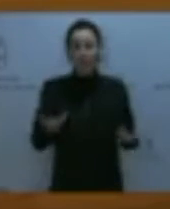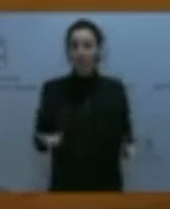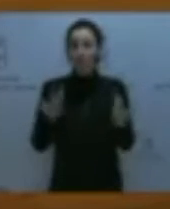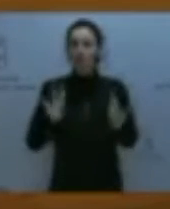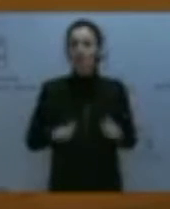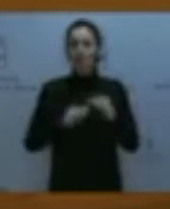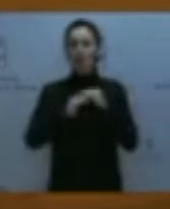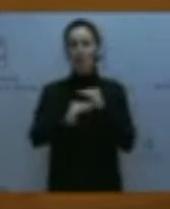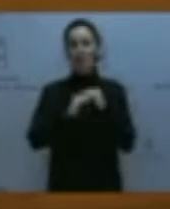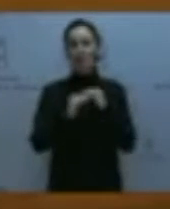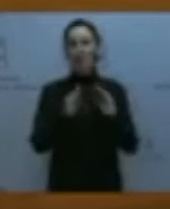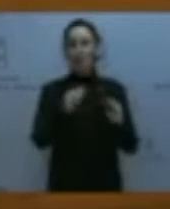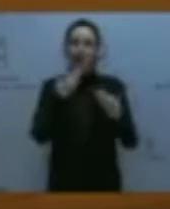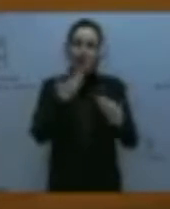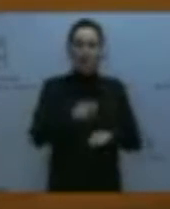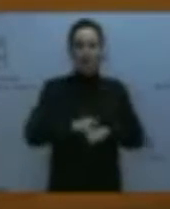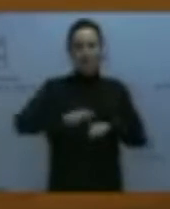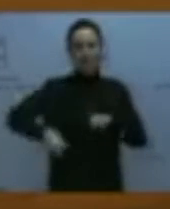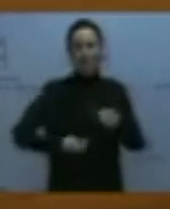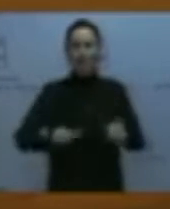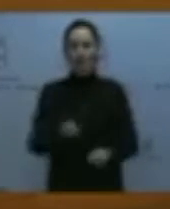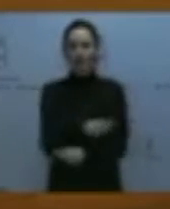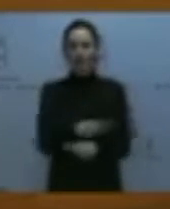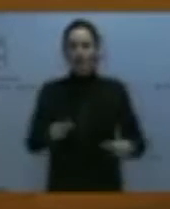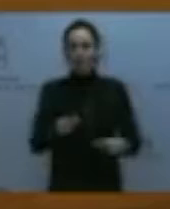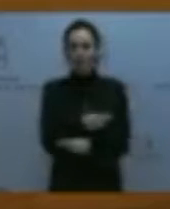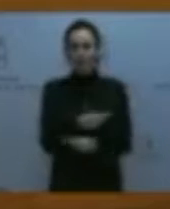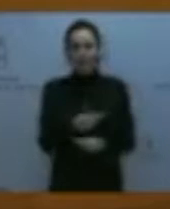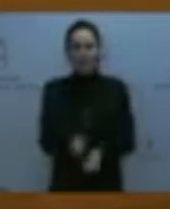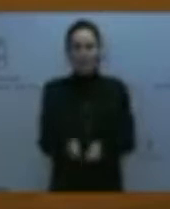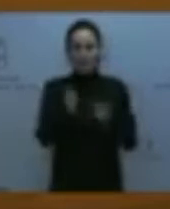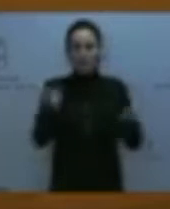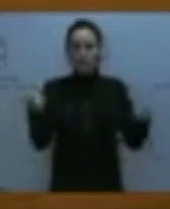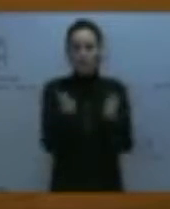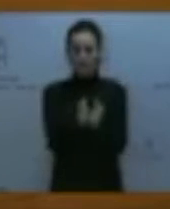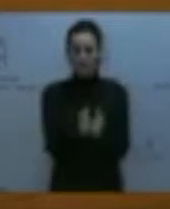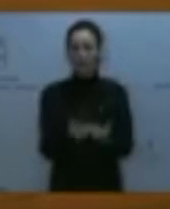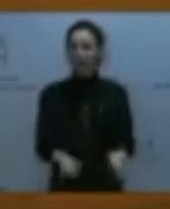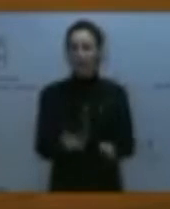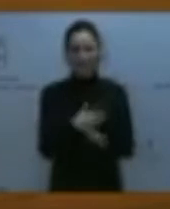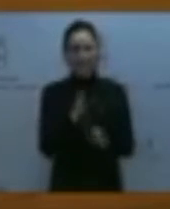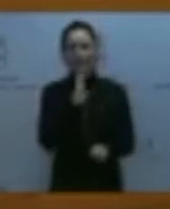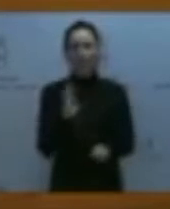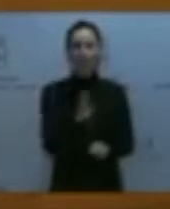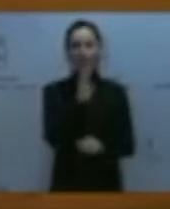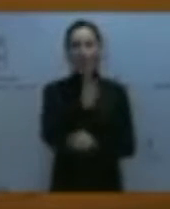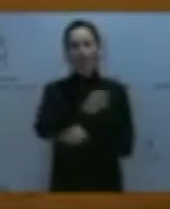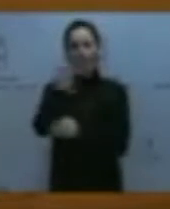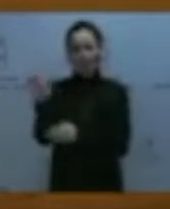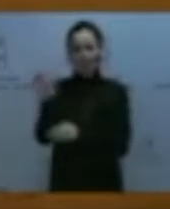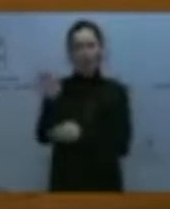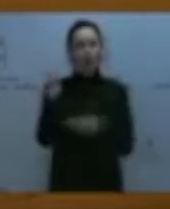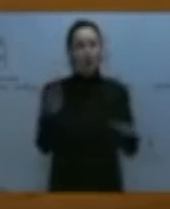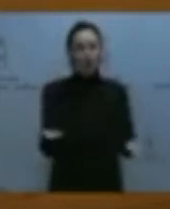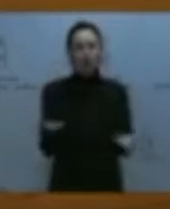que se realizan además menores descartes. Parece que resulta difícil en Europa diferenciar entre la pesca a